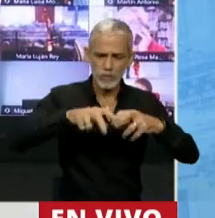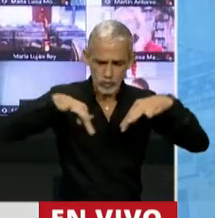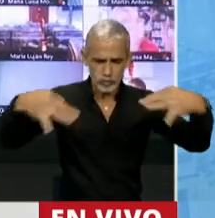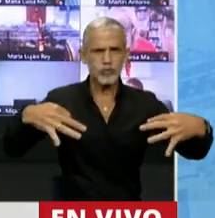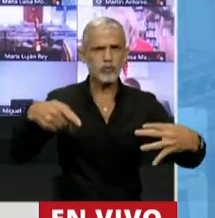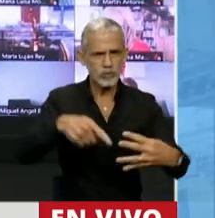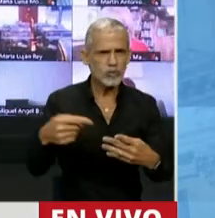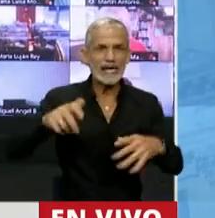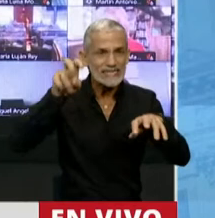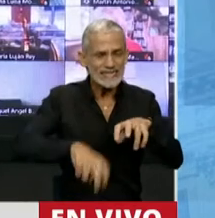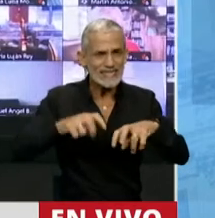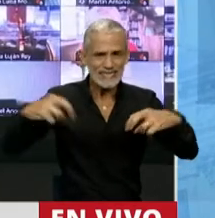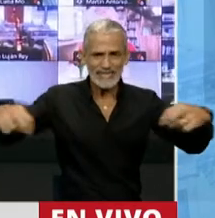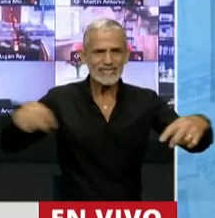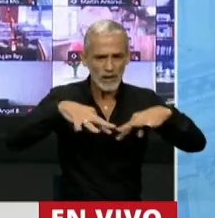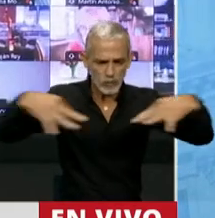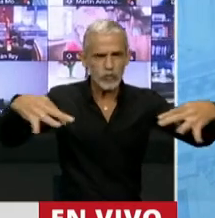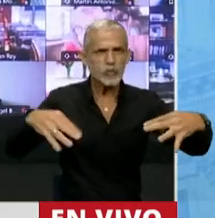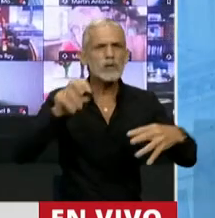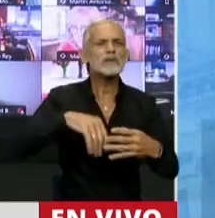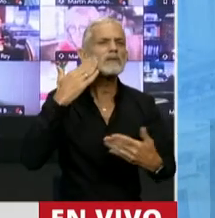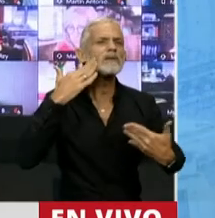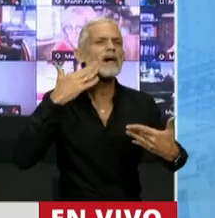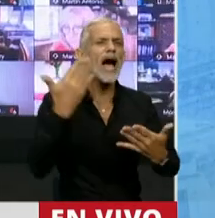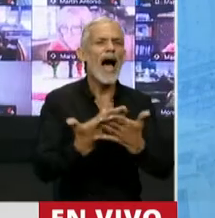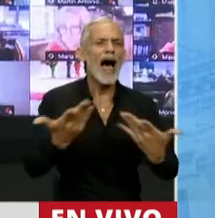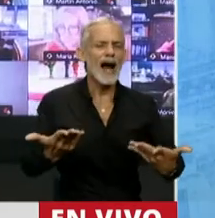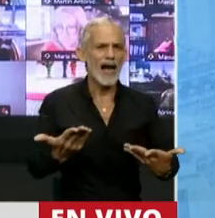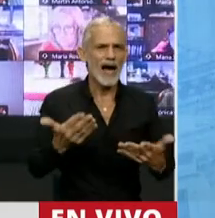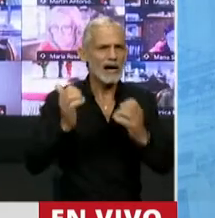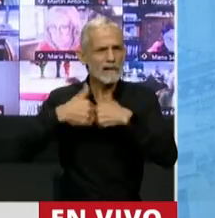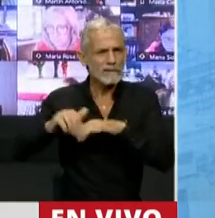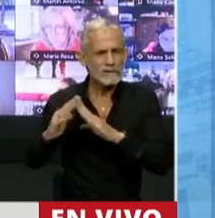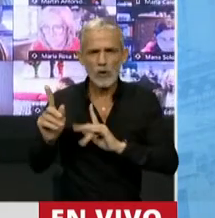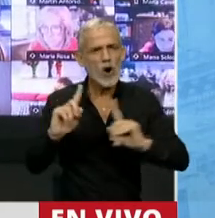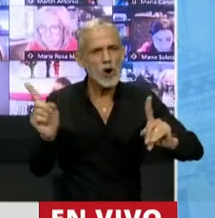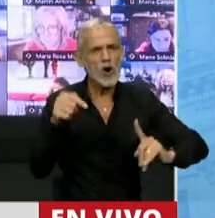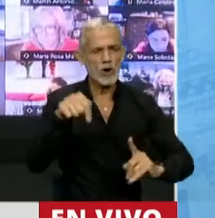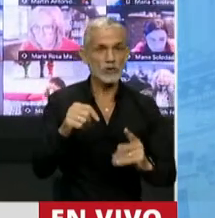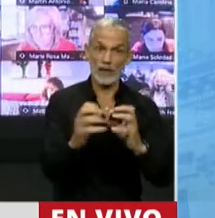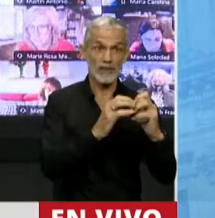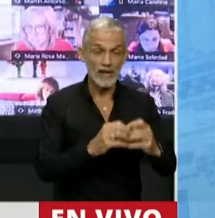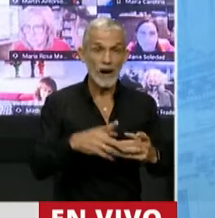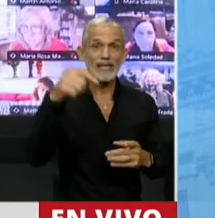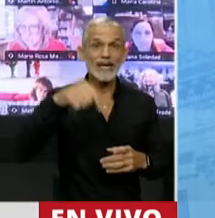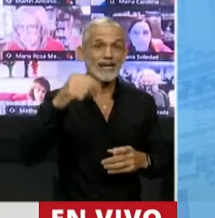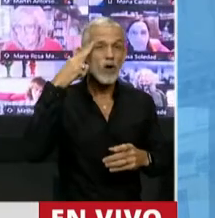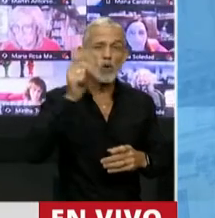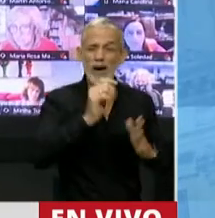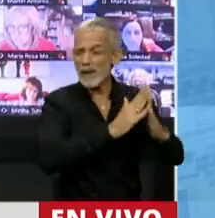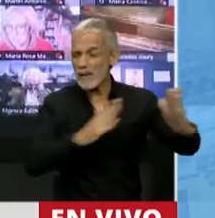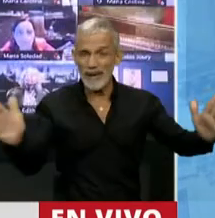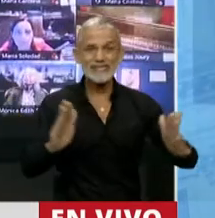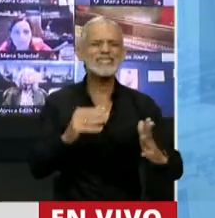Cámara. Siéntense en esta Cámara y den la cara. Espero que con este debate, en estos 9 meses,